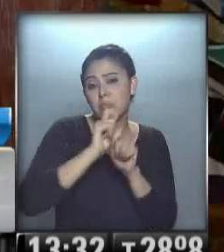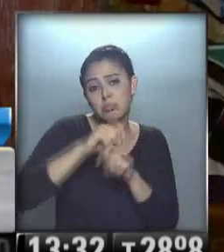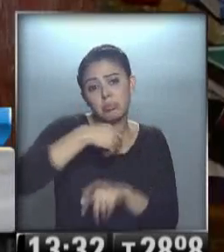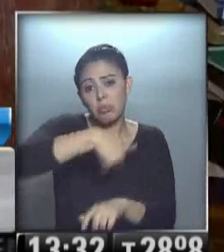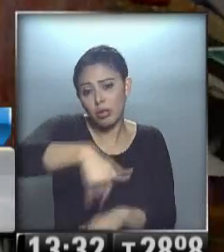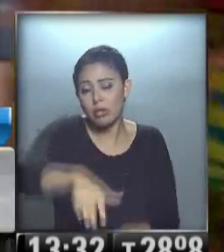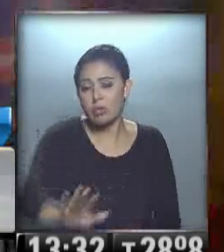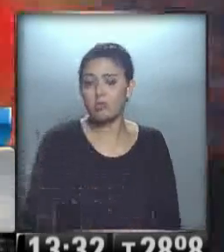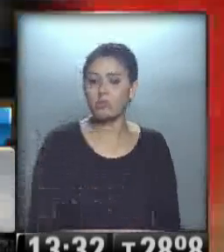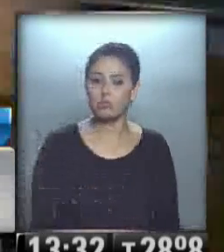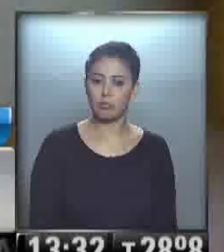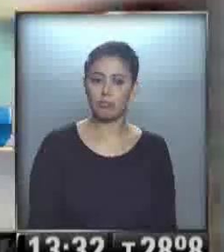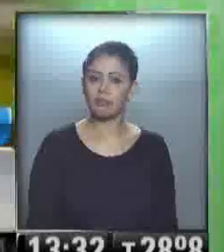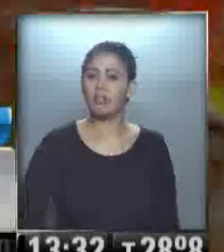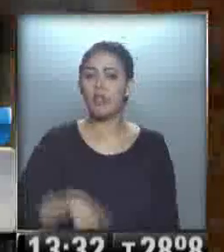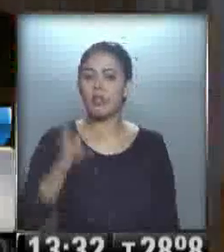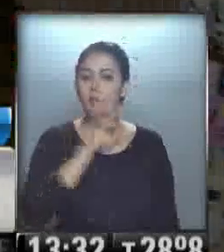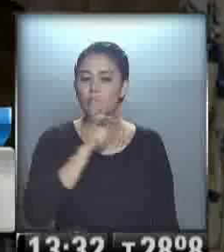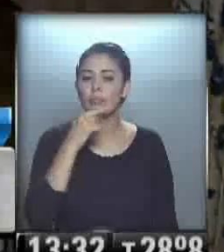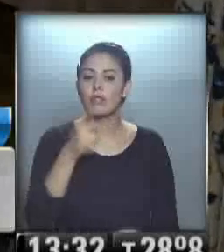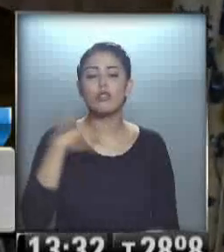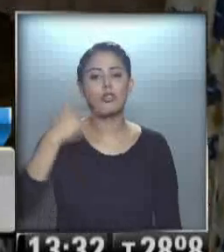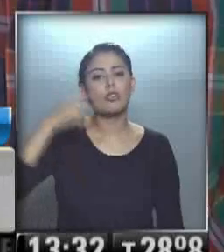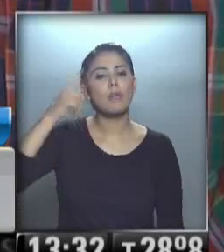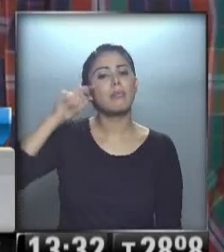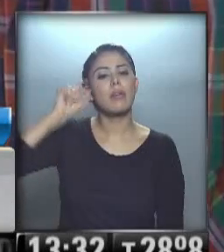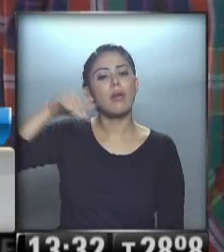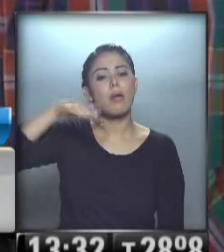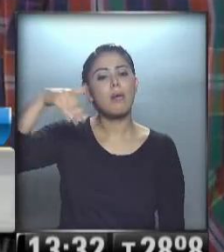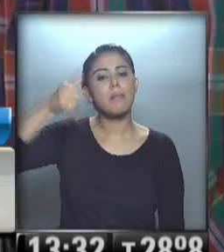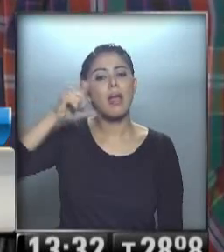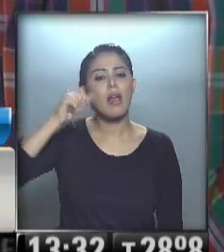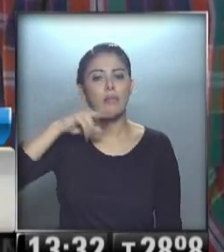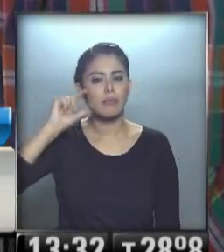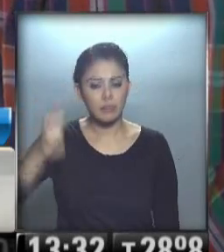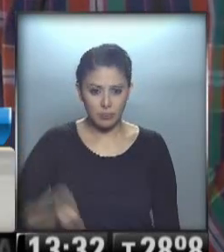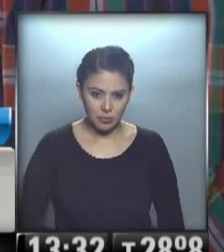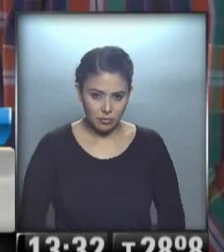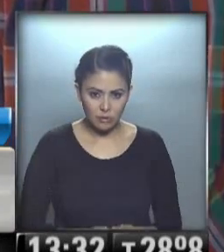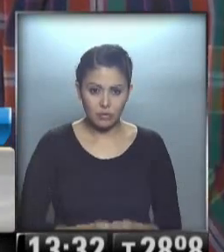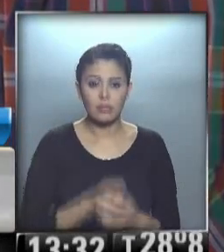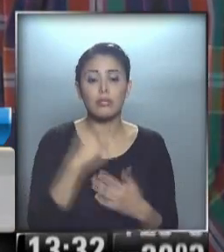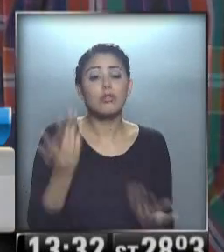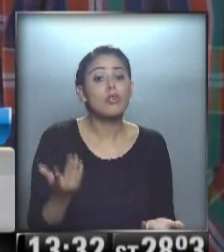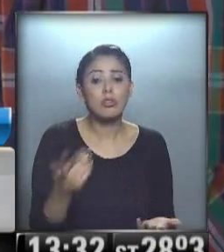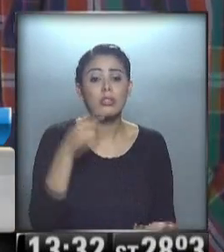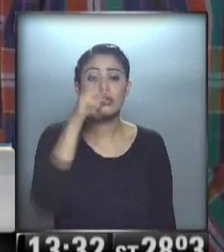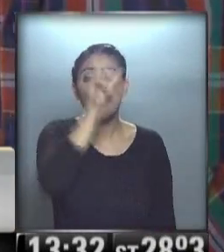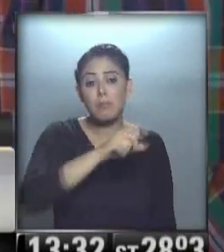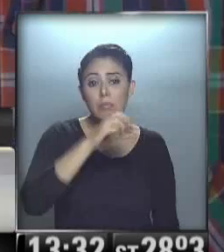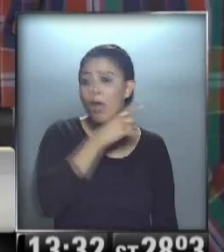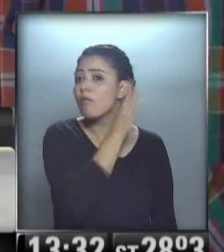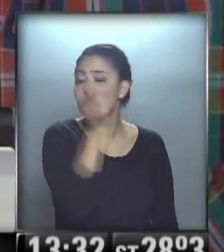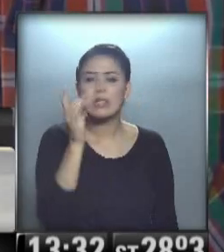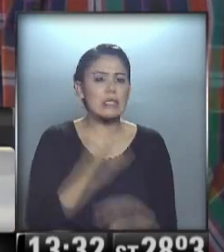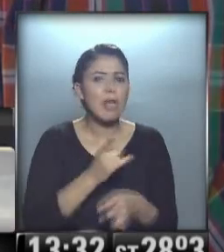tiempo. Nosotros estábamos en Moravia, vivíamos allá en la basura. Y entonces él fue allá, iba